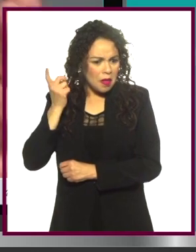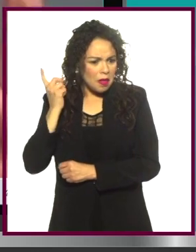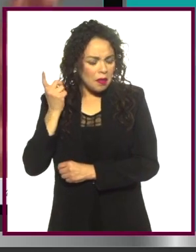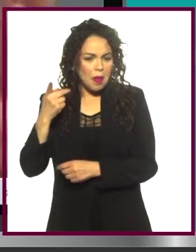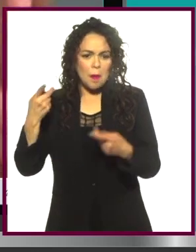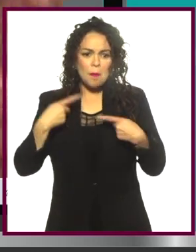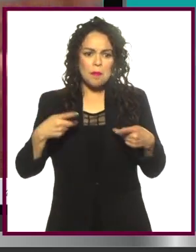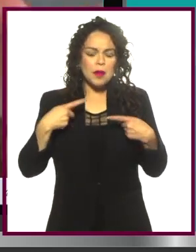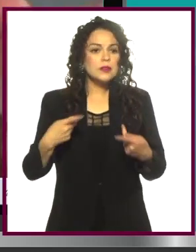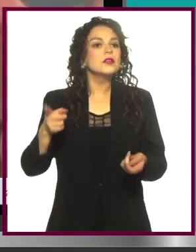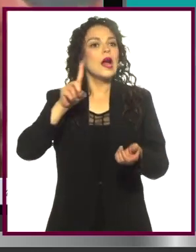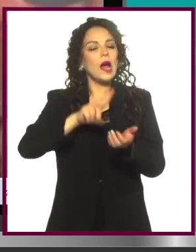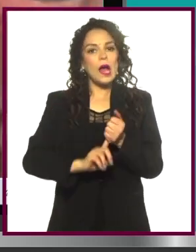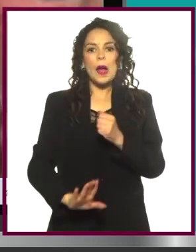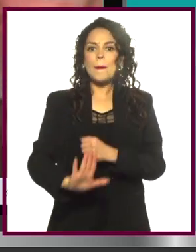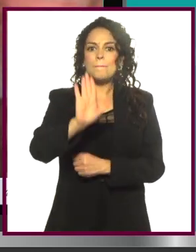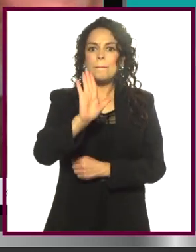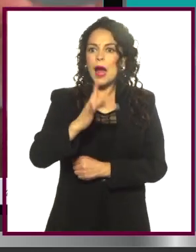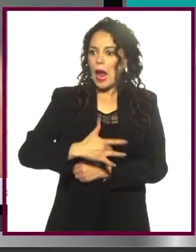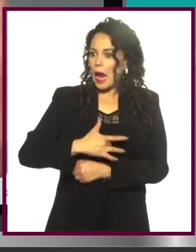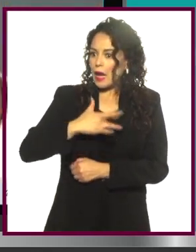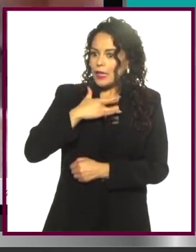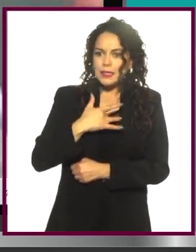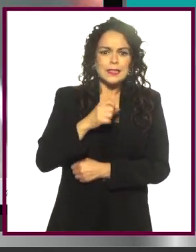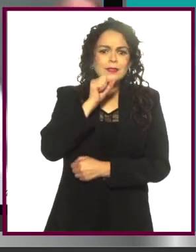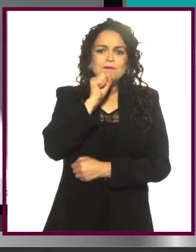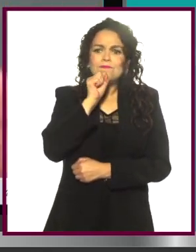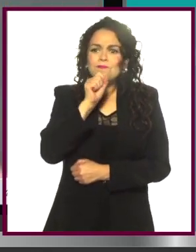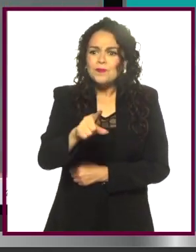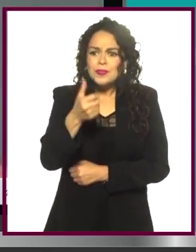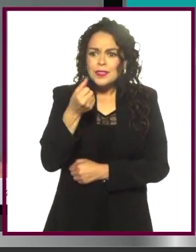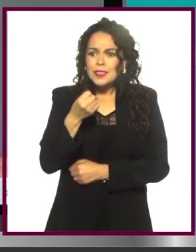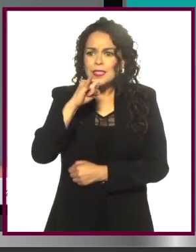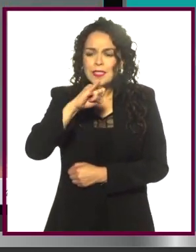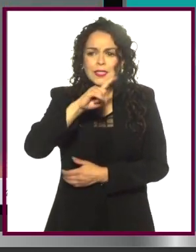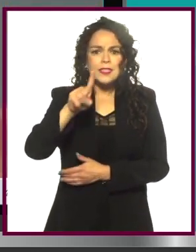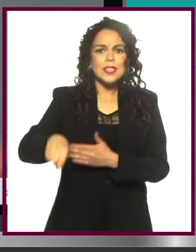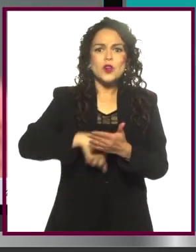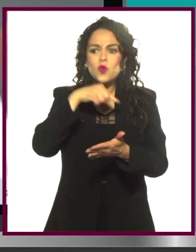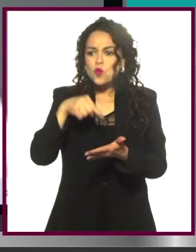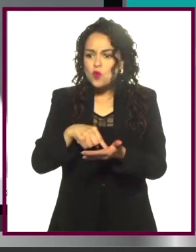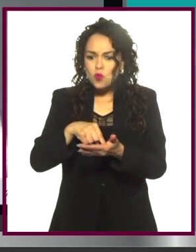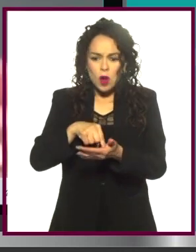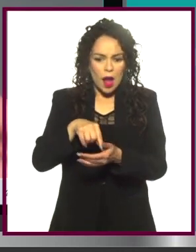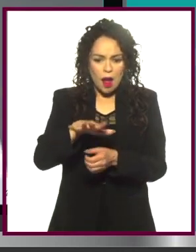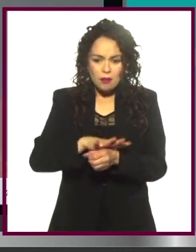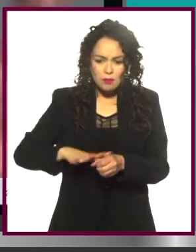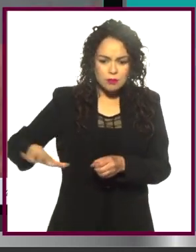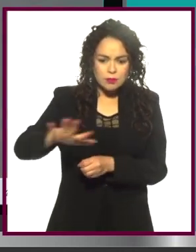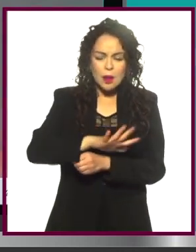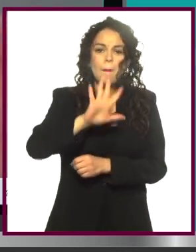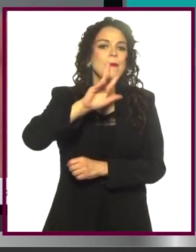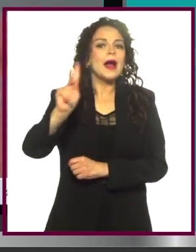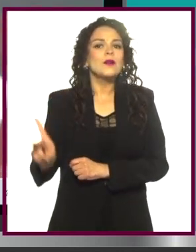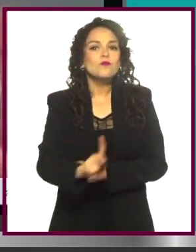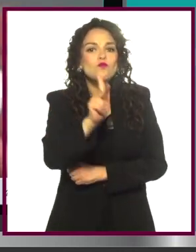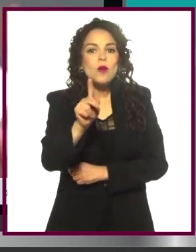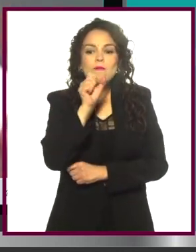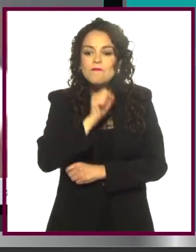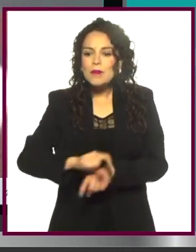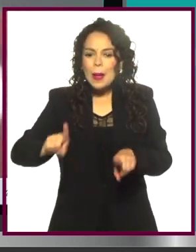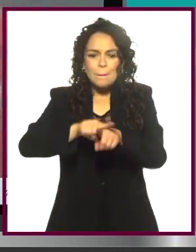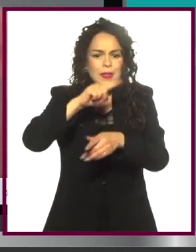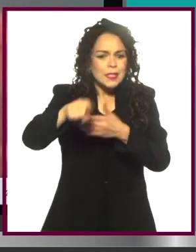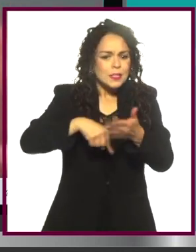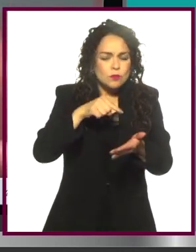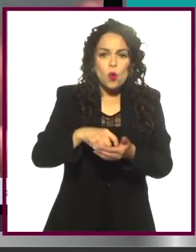personas parecía que sentían que estaban en una misma aldea, en el mismo pueblo. Una